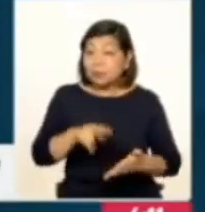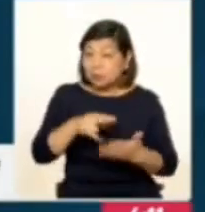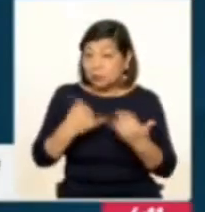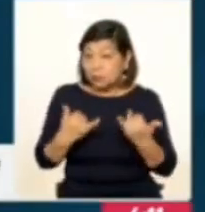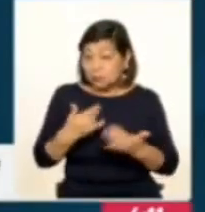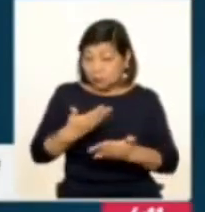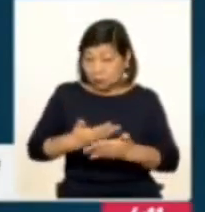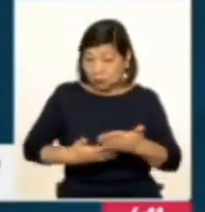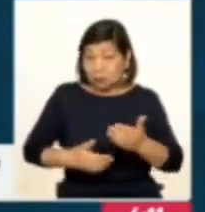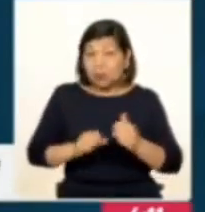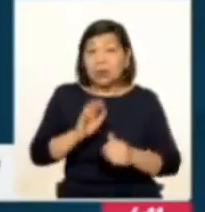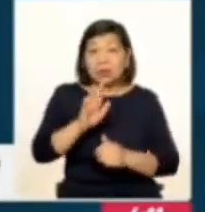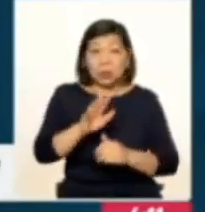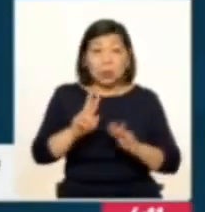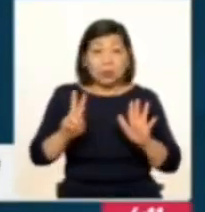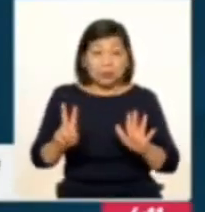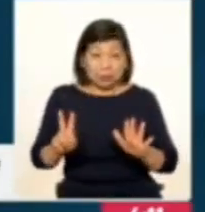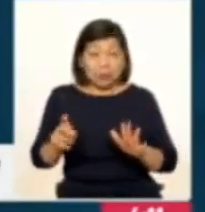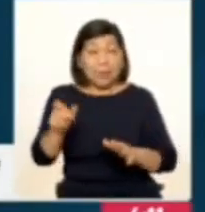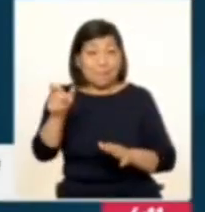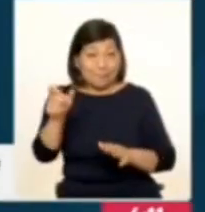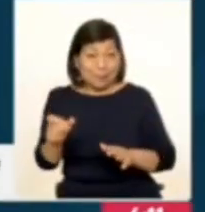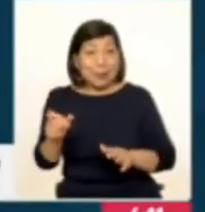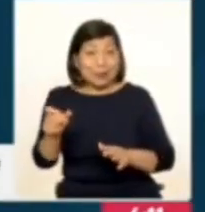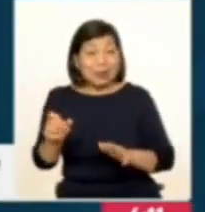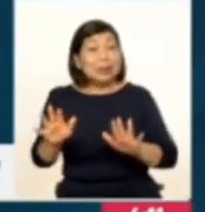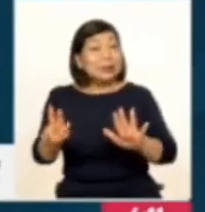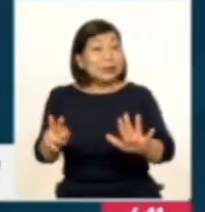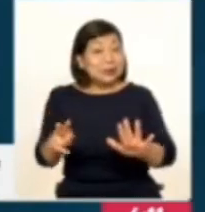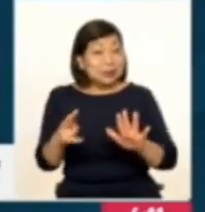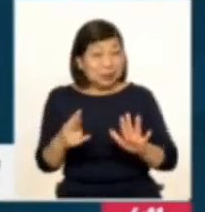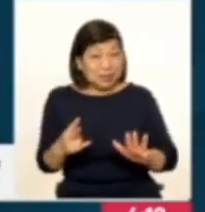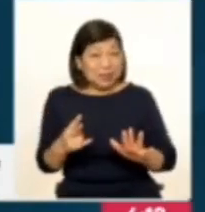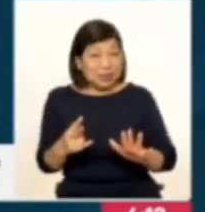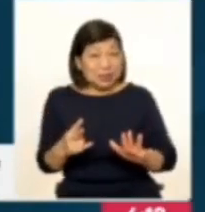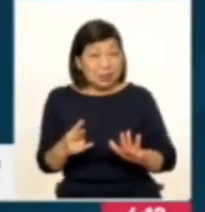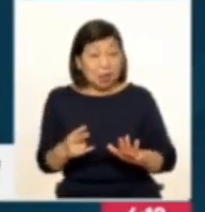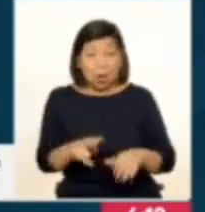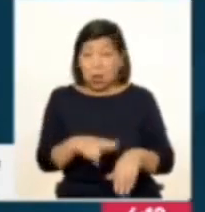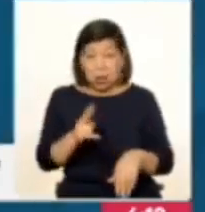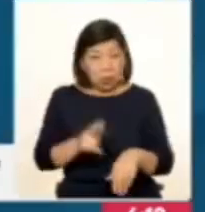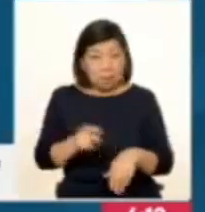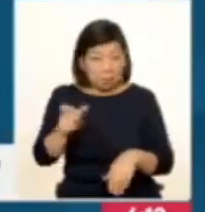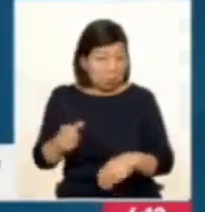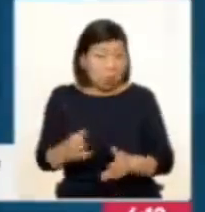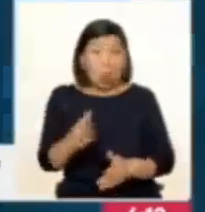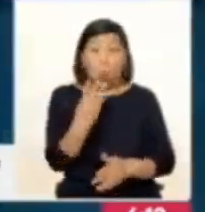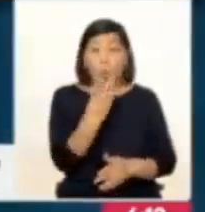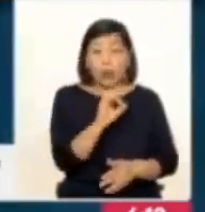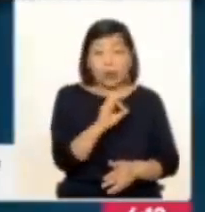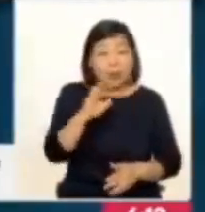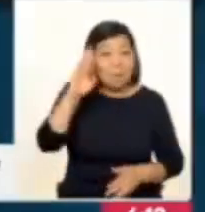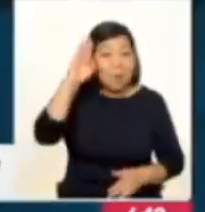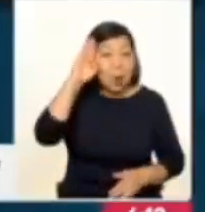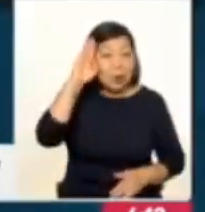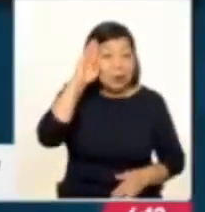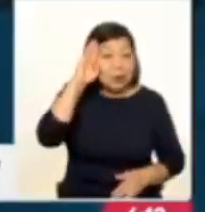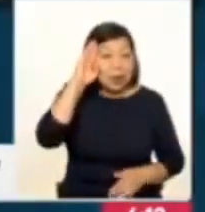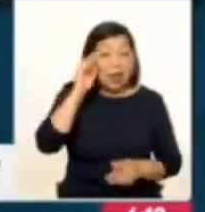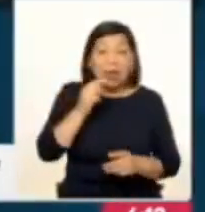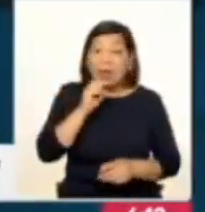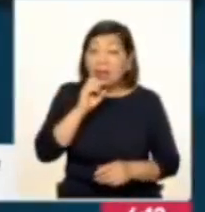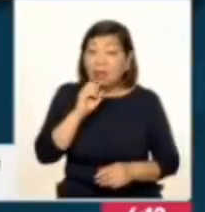actual, hay 57 personas heridas, 17 de ellas civiles y 40 policías. Se descartó